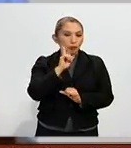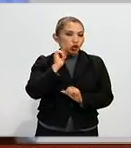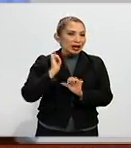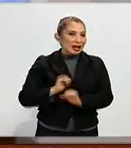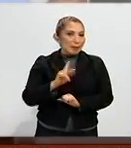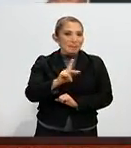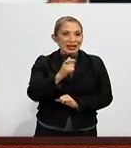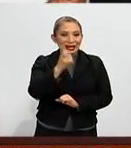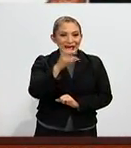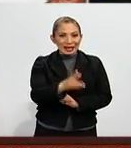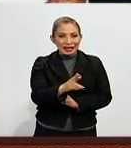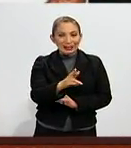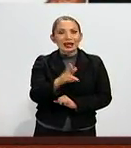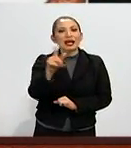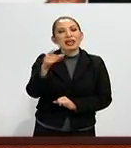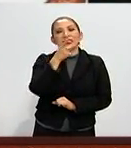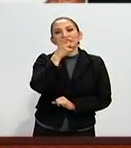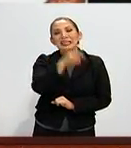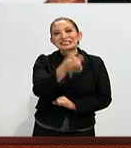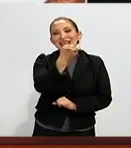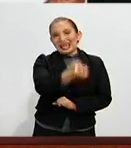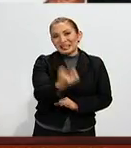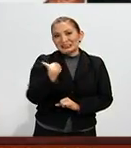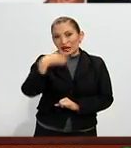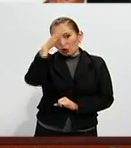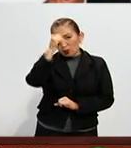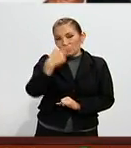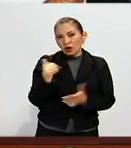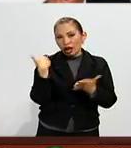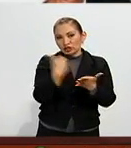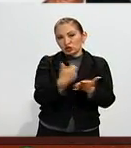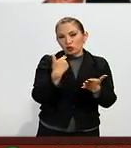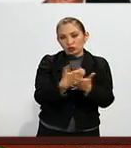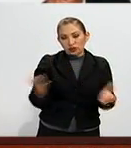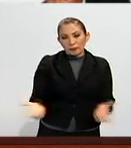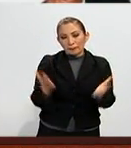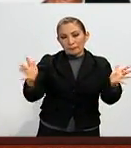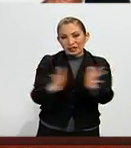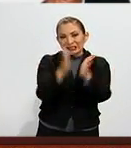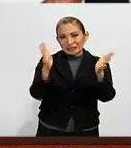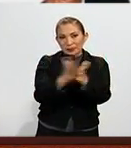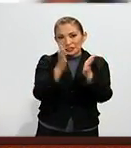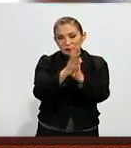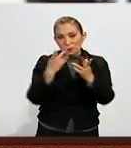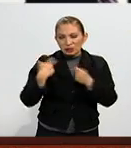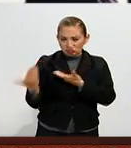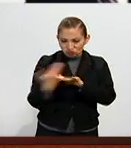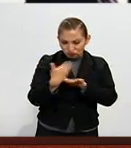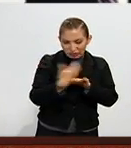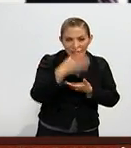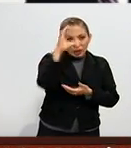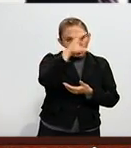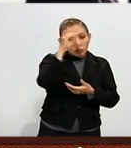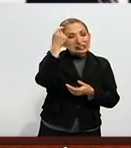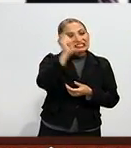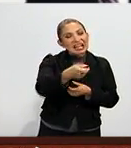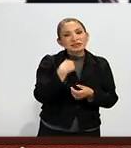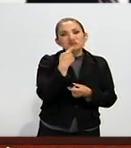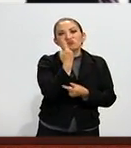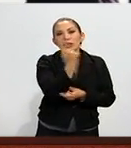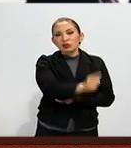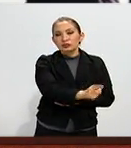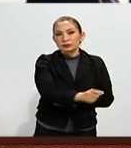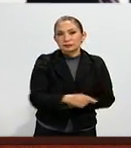General de la República, Arely Gómez, destacó que este acuerdo ayudará a fomentar la participación ciudadana y la cultura de